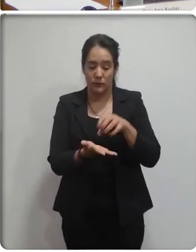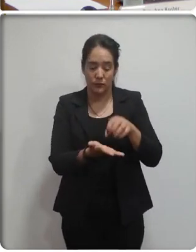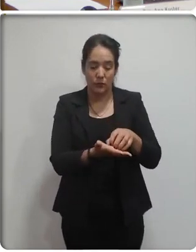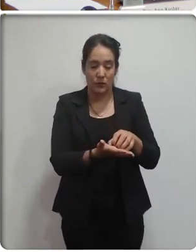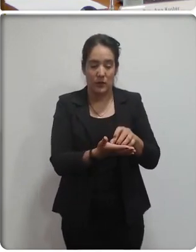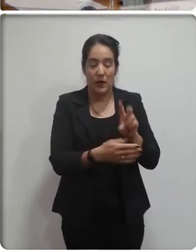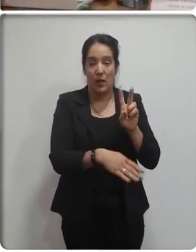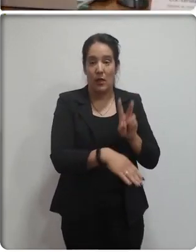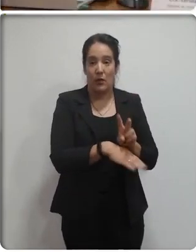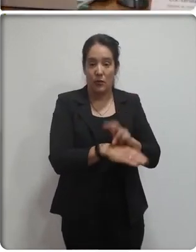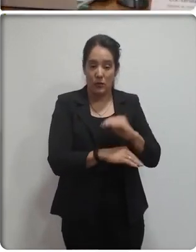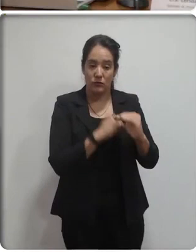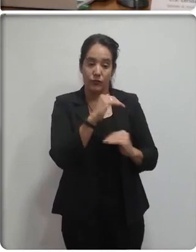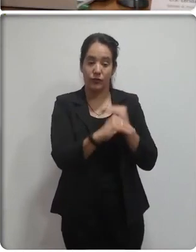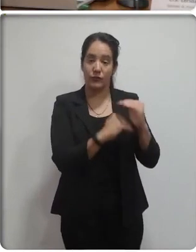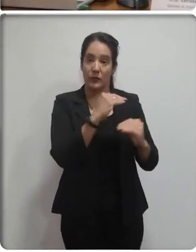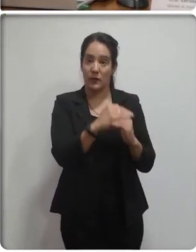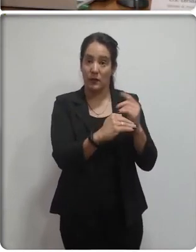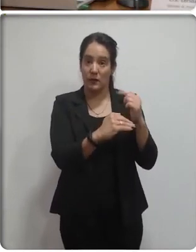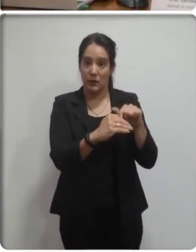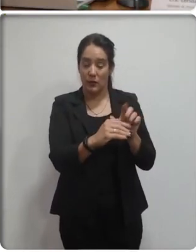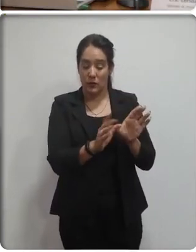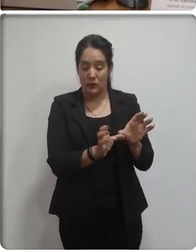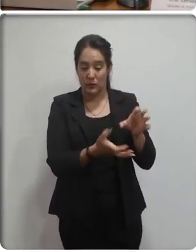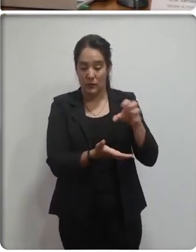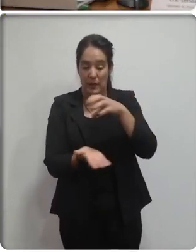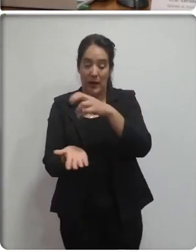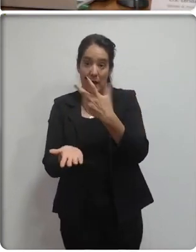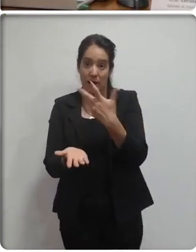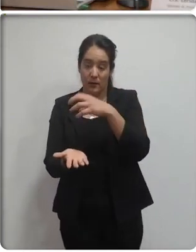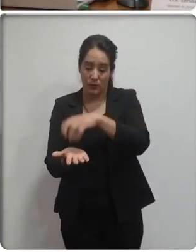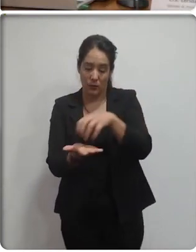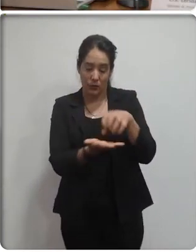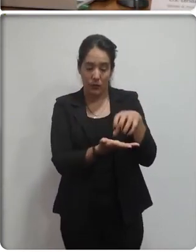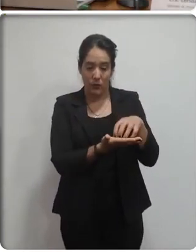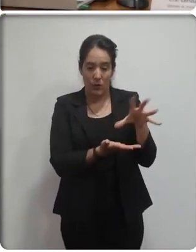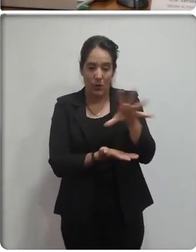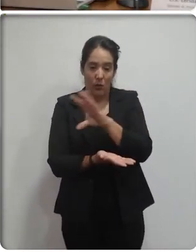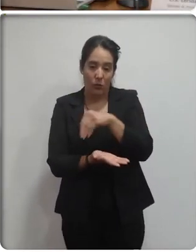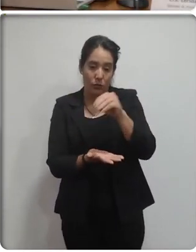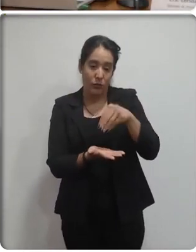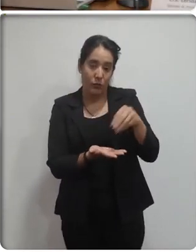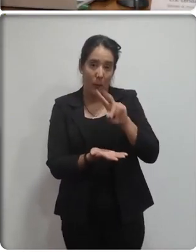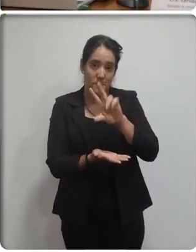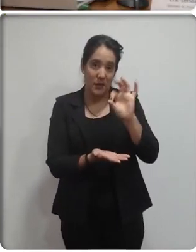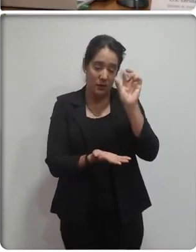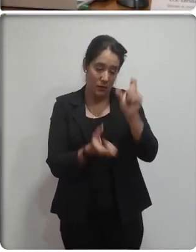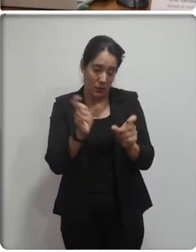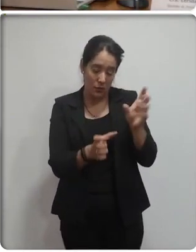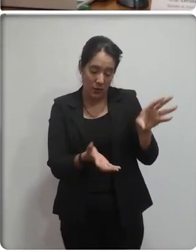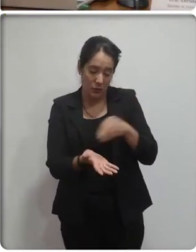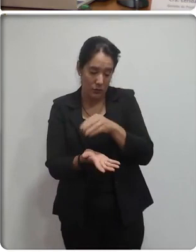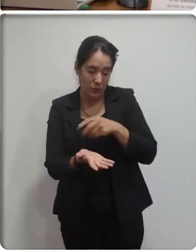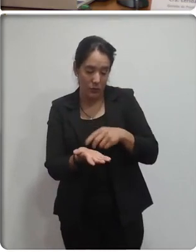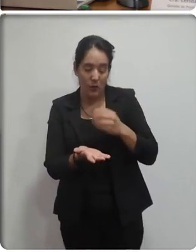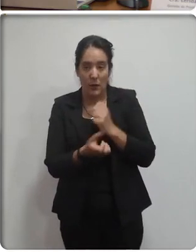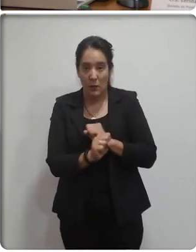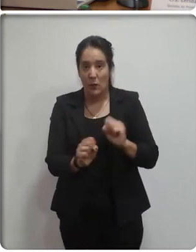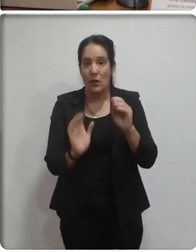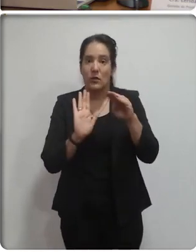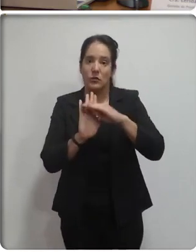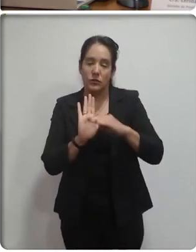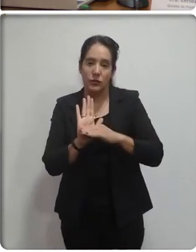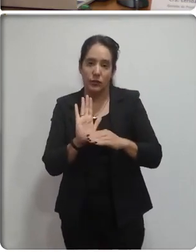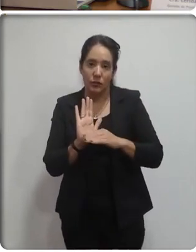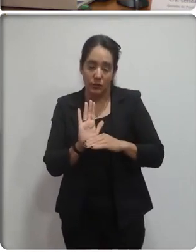control y desarrollo con todo lo que ha sido un poco la estadística de consultas, de agenda y revisión de todo lo que pueda llegar a salir